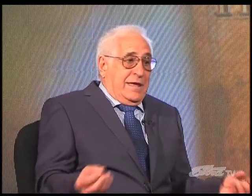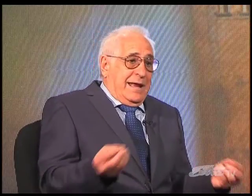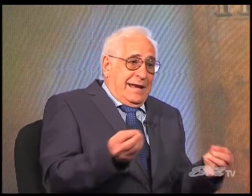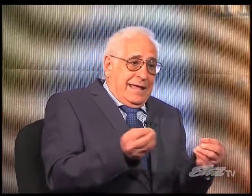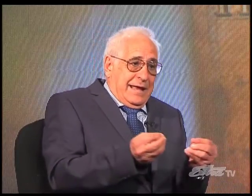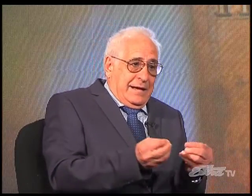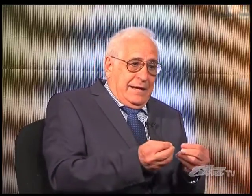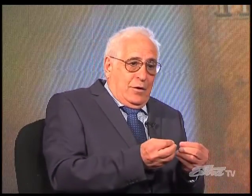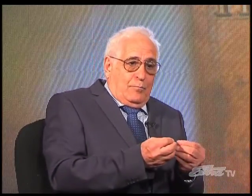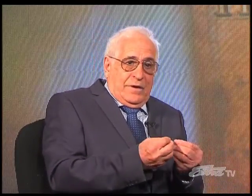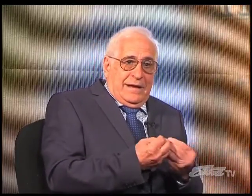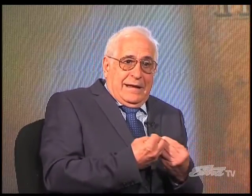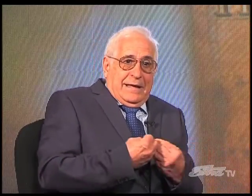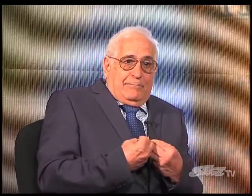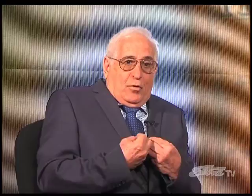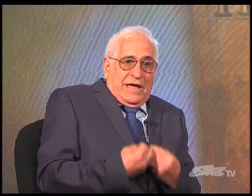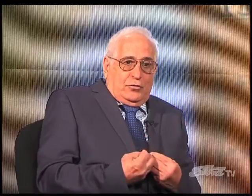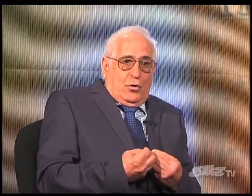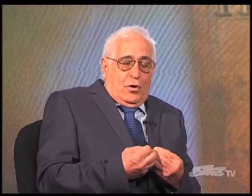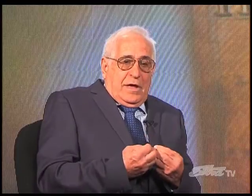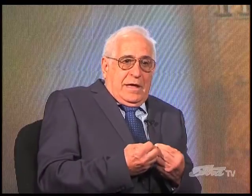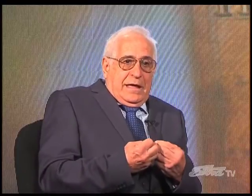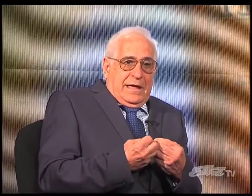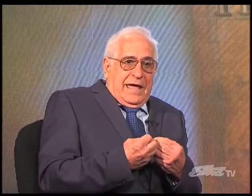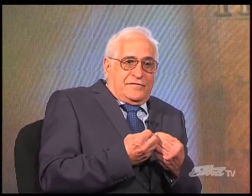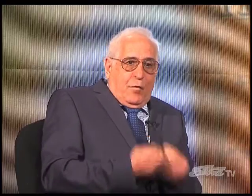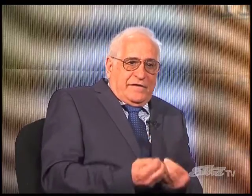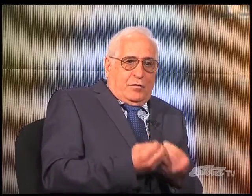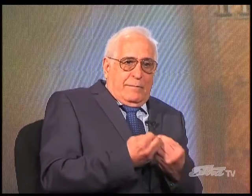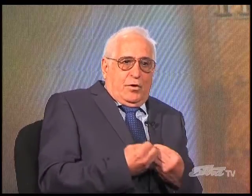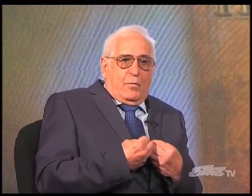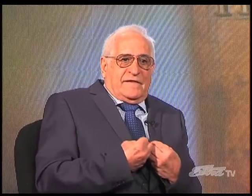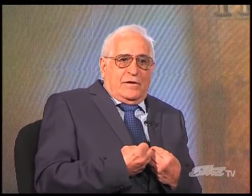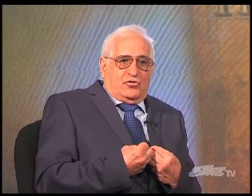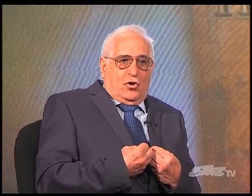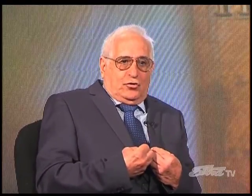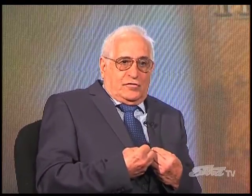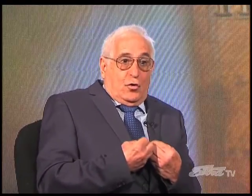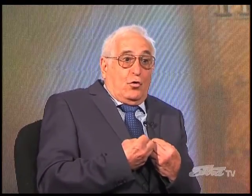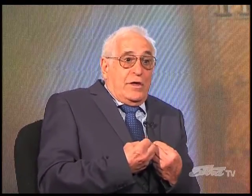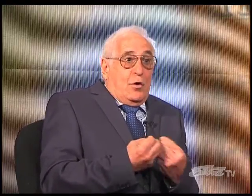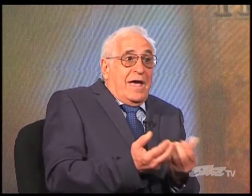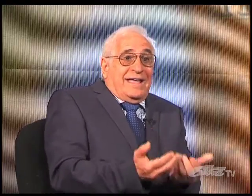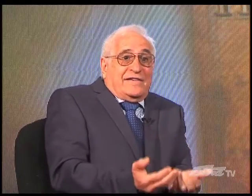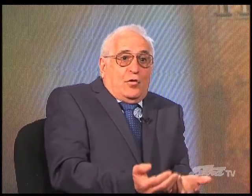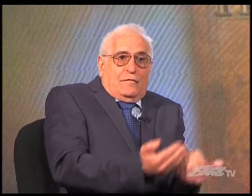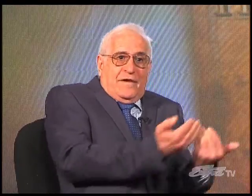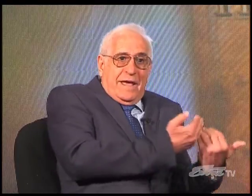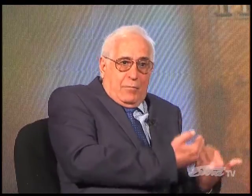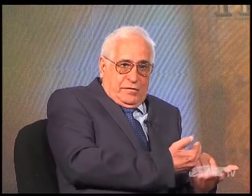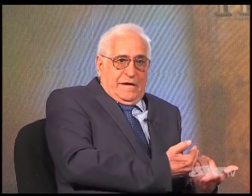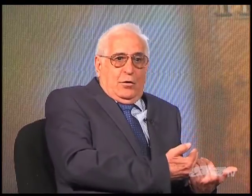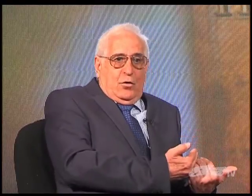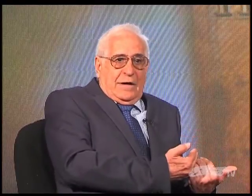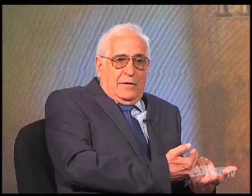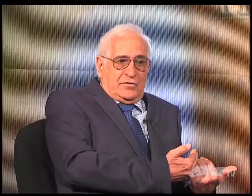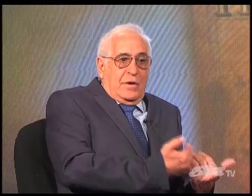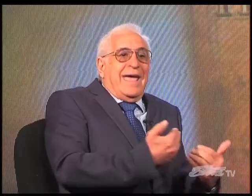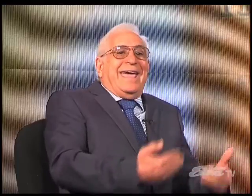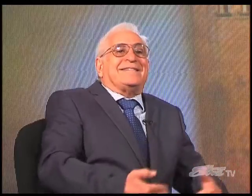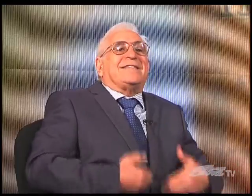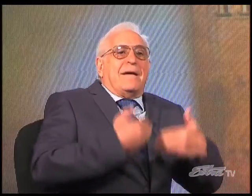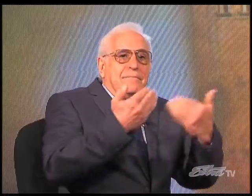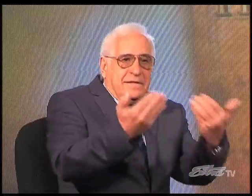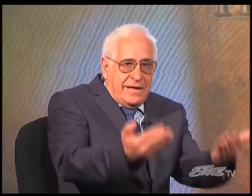evitar esto. Y el poquito esfuerzo que podemos hacer nosotros, los judíos, que sufrimos el